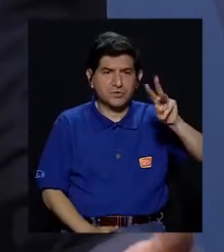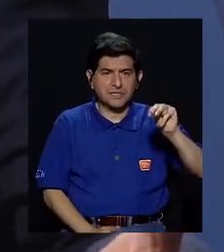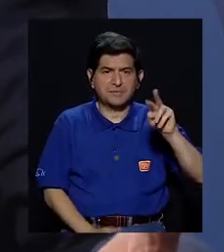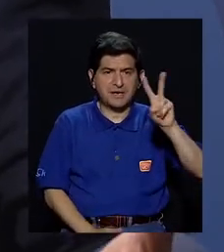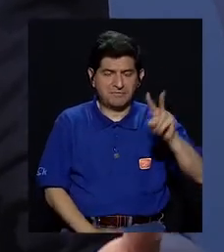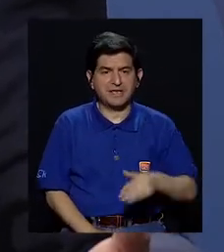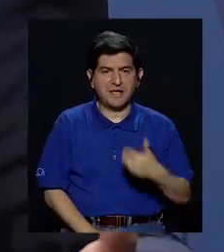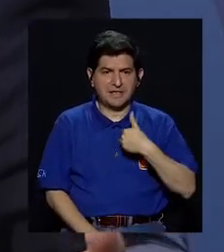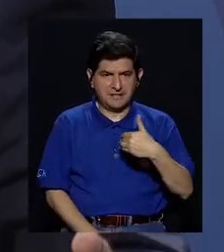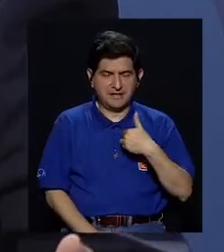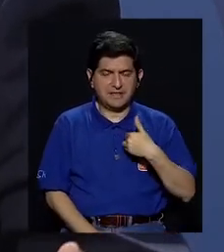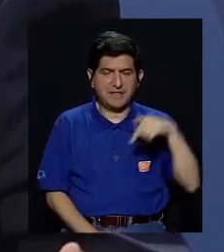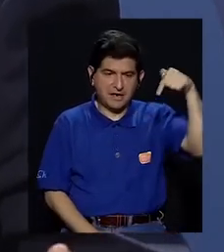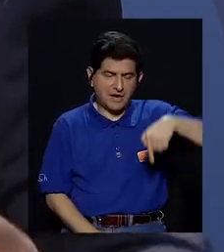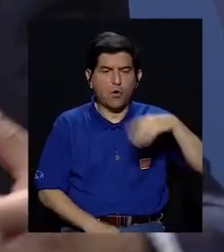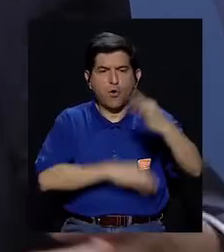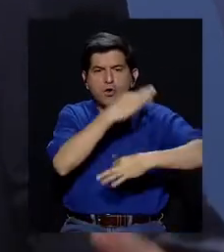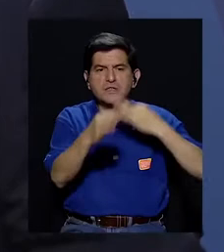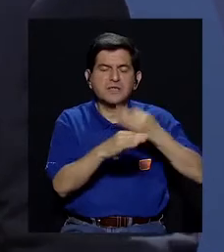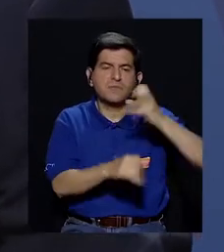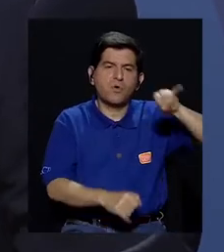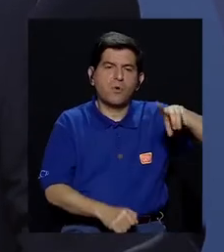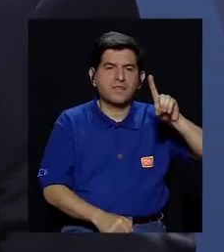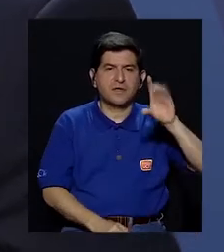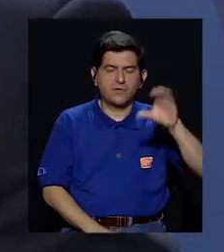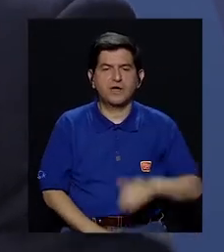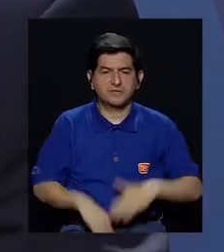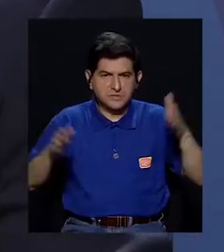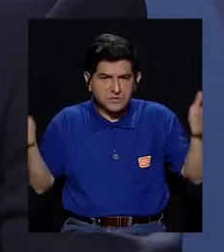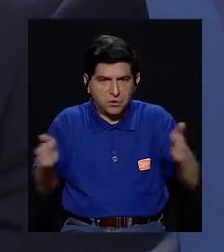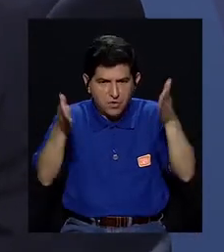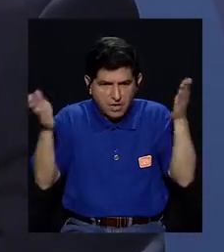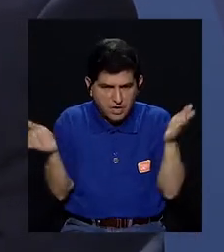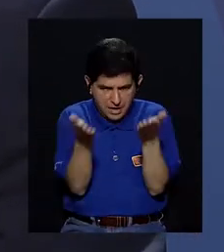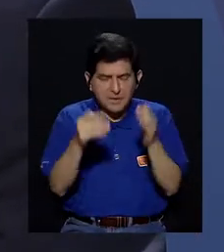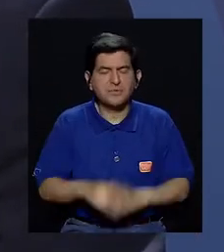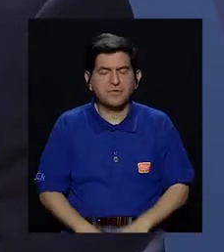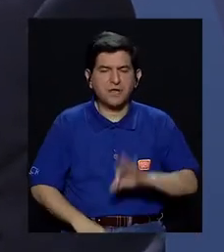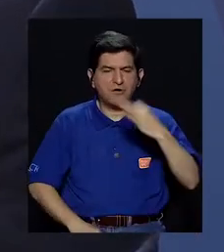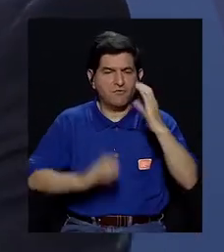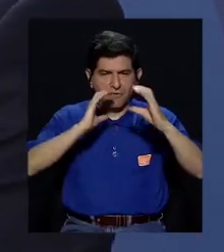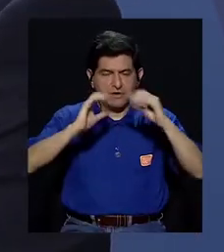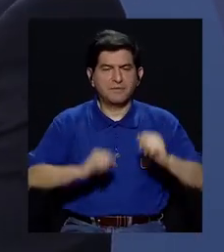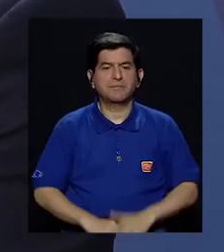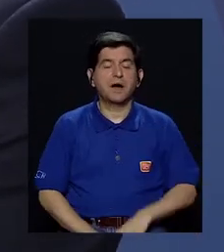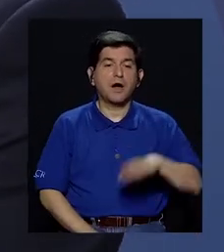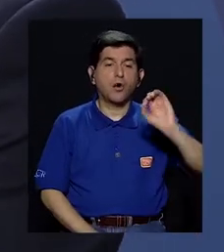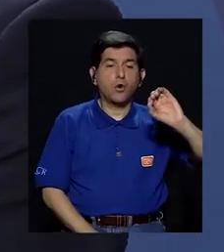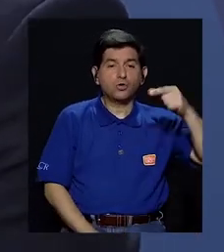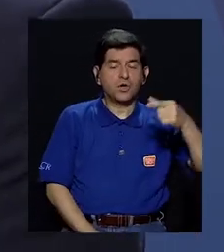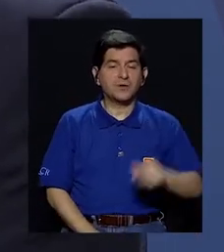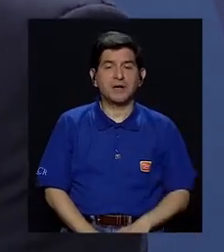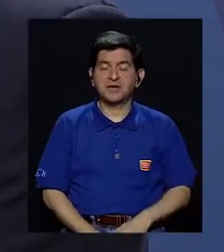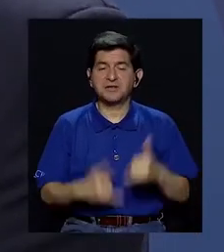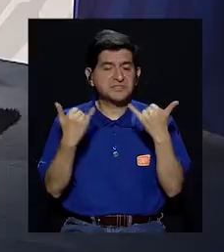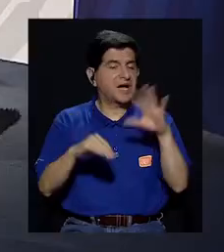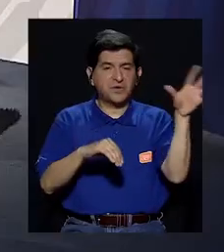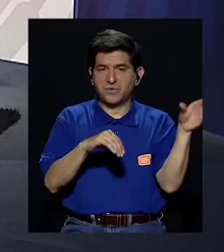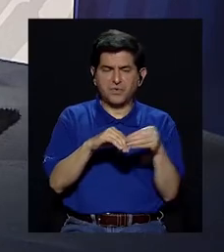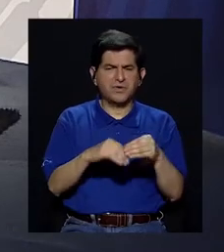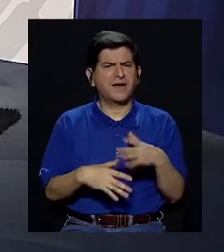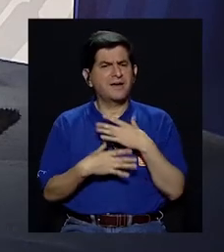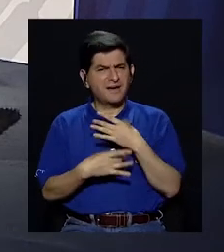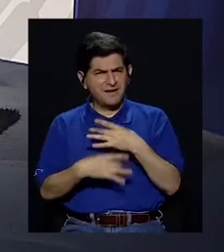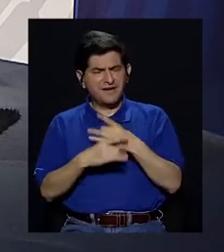maría villalta era la versión que tenemos hoy dijo antiguo castro ese candidato que es impulsado por la agenda mediática y otto guevara que no suma en esta